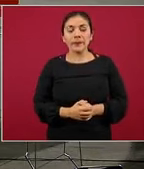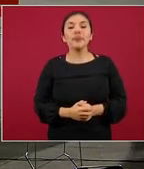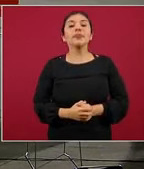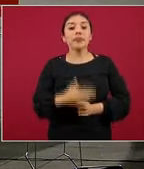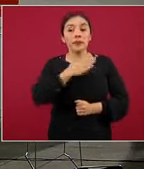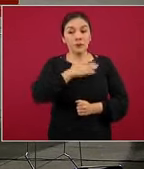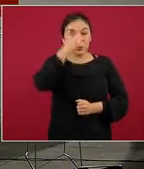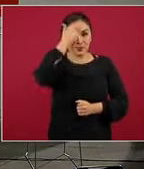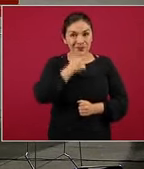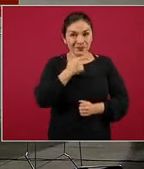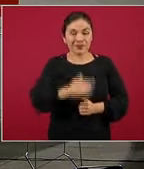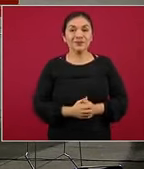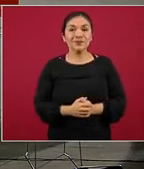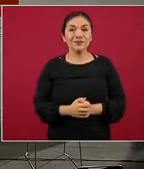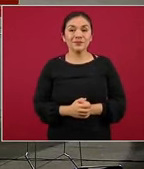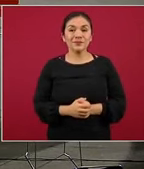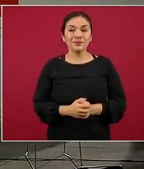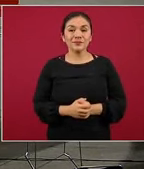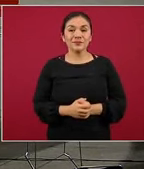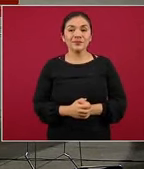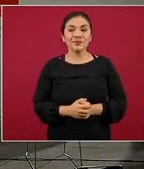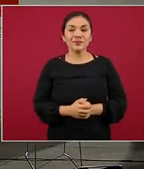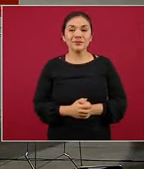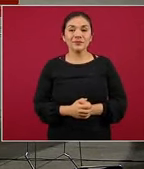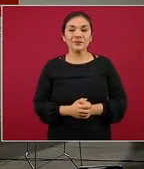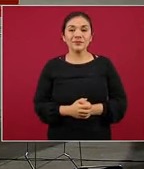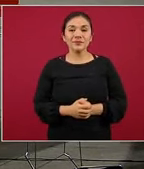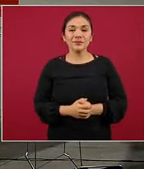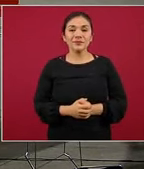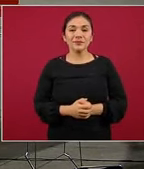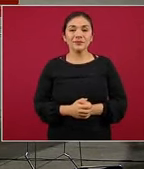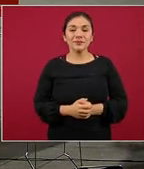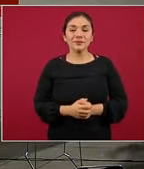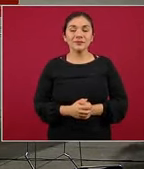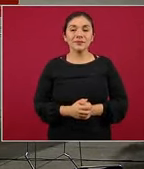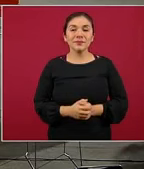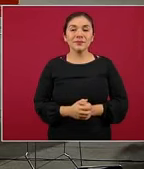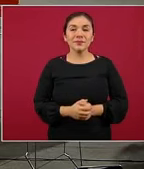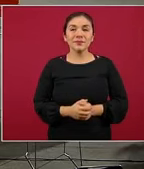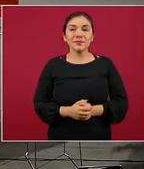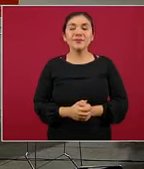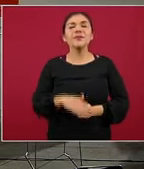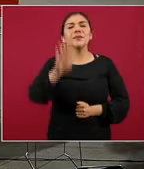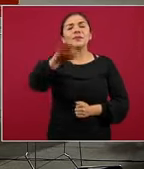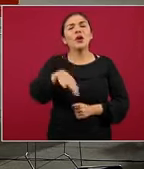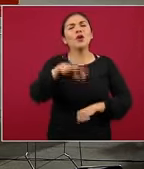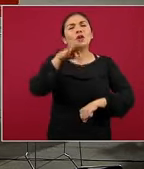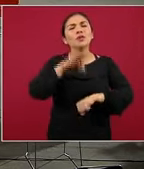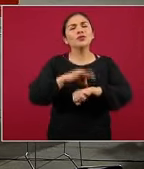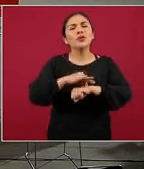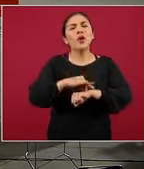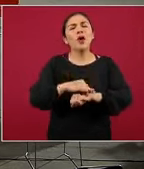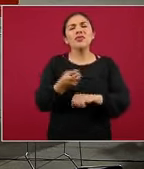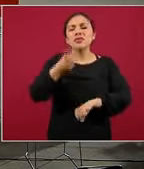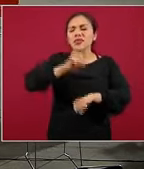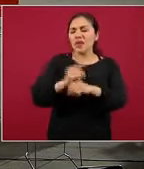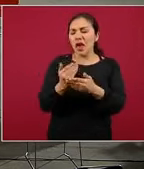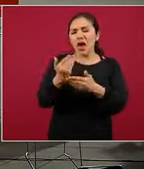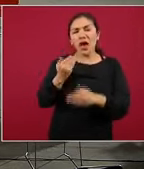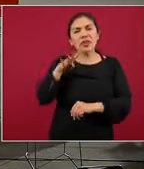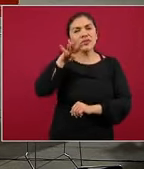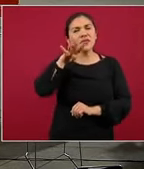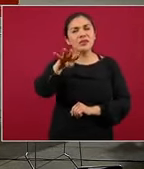Buenas noches. Liliana Noble, de Pulso Saludables, que sí, con esto uno se ahoga. Doctor, el